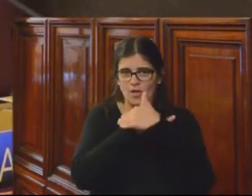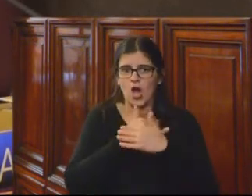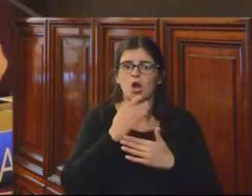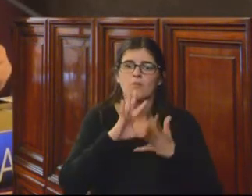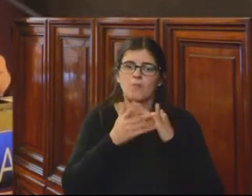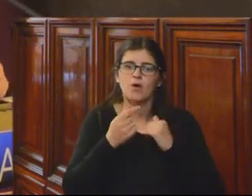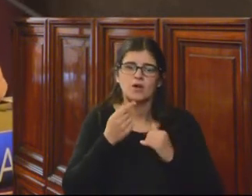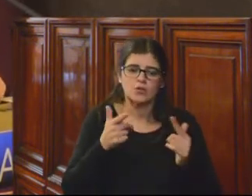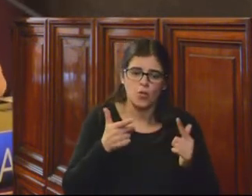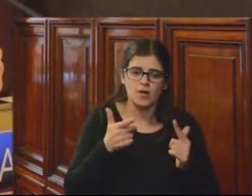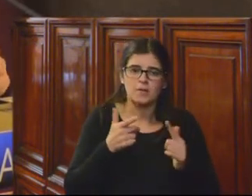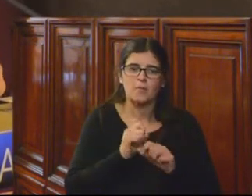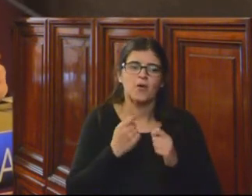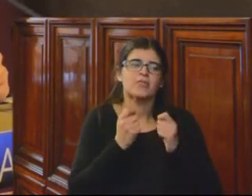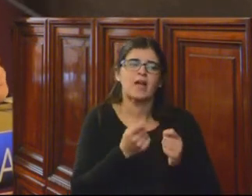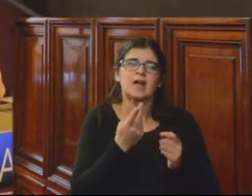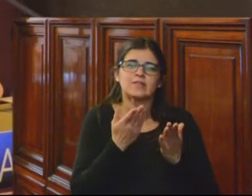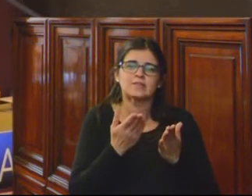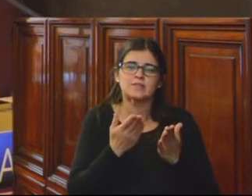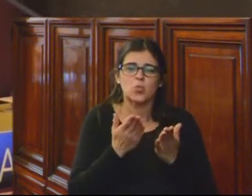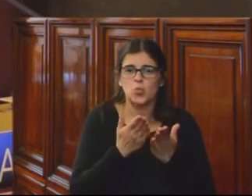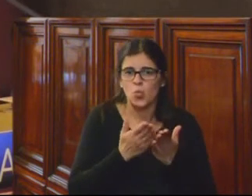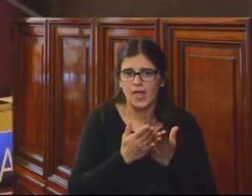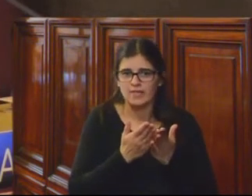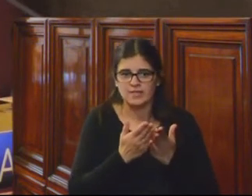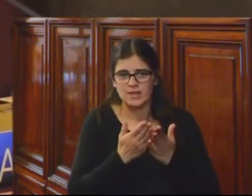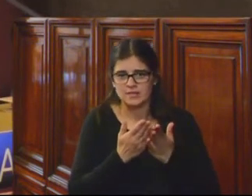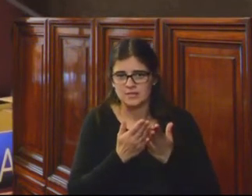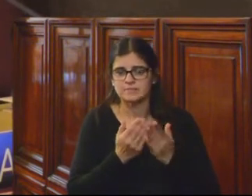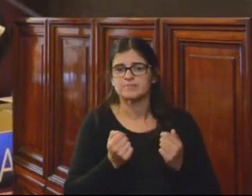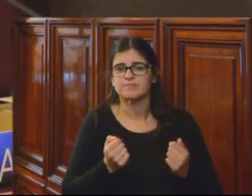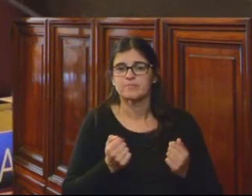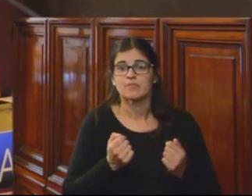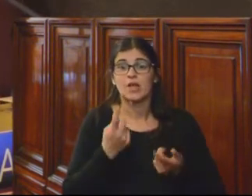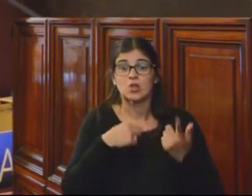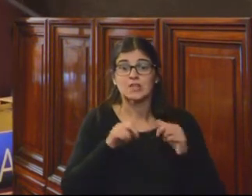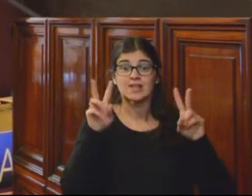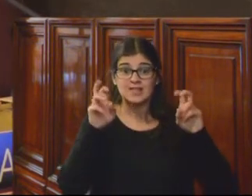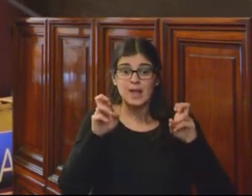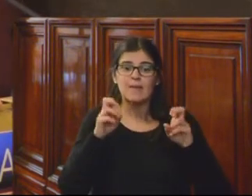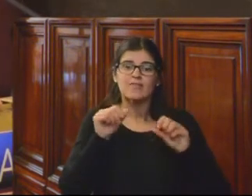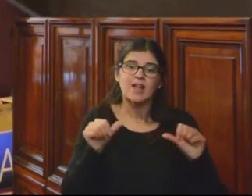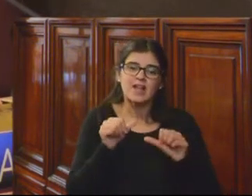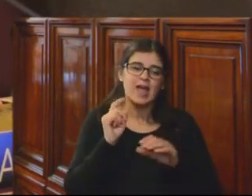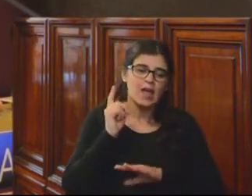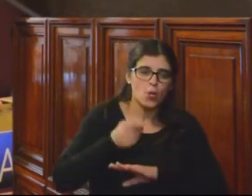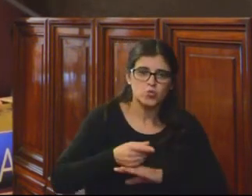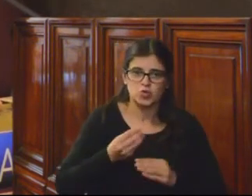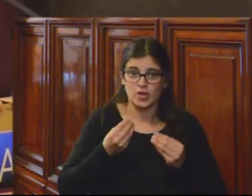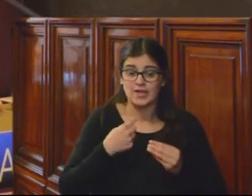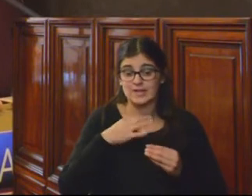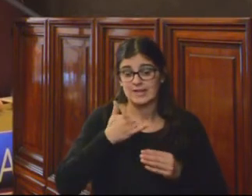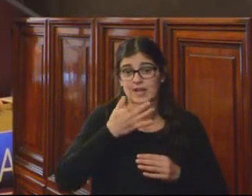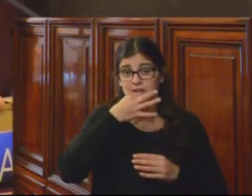corso por ser la categoría de estudiante, ¿no? Y en el tema de las irrupciones, por ejemplo, yo quería